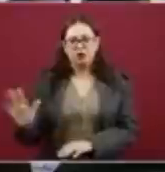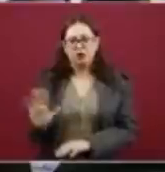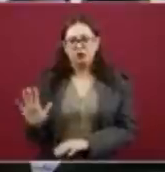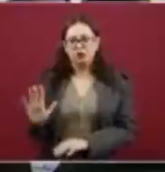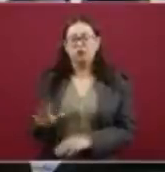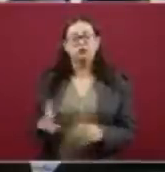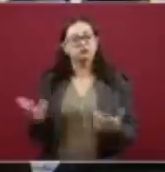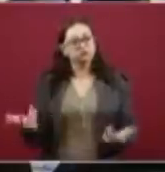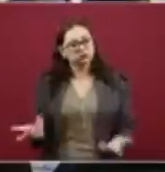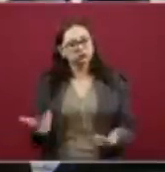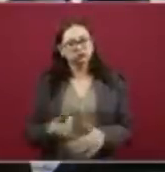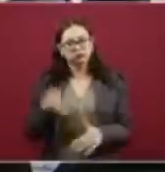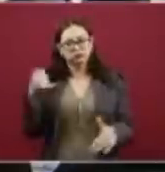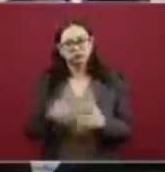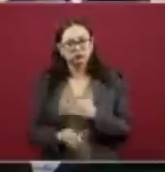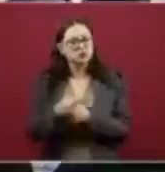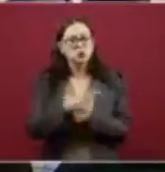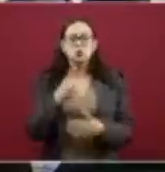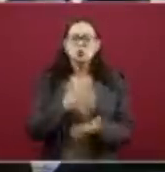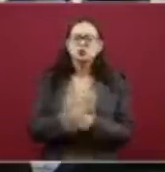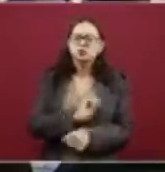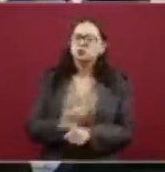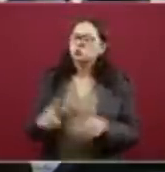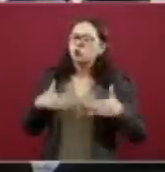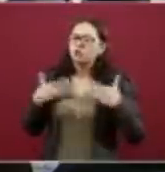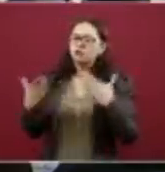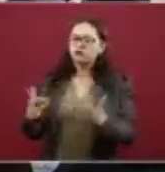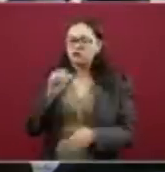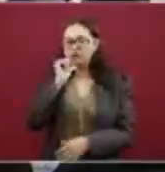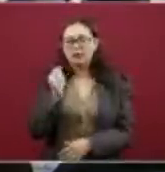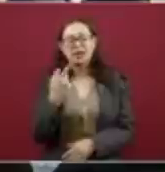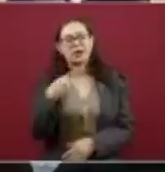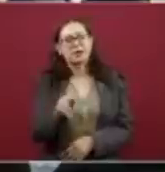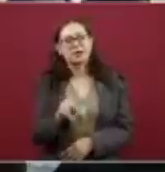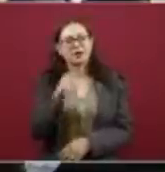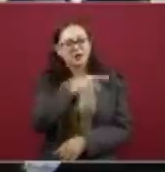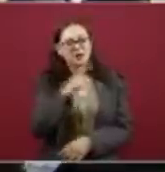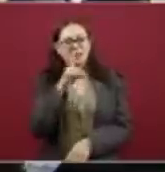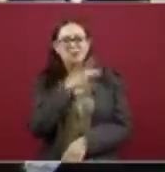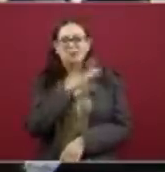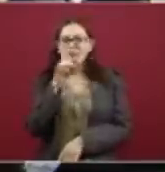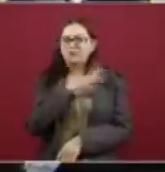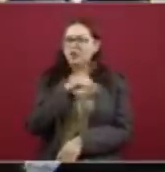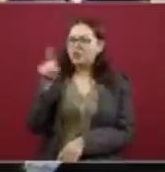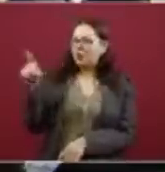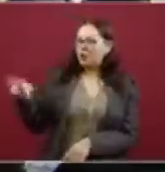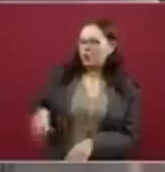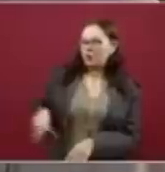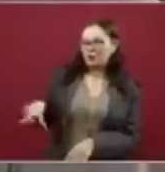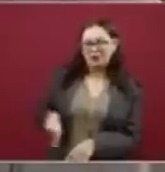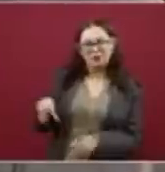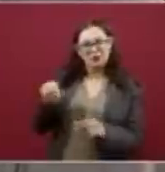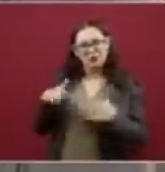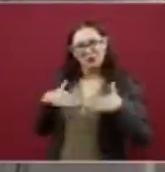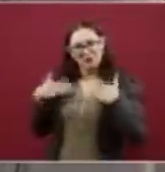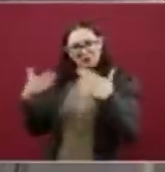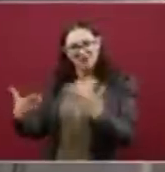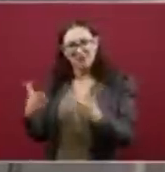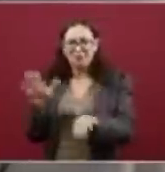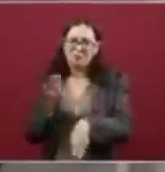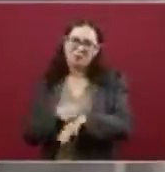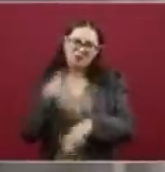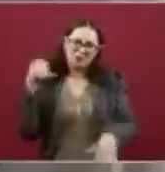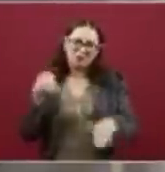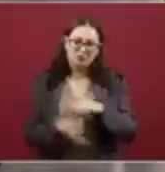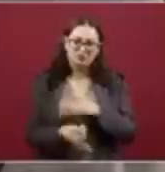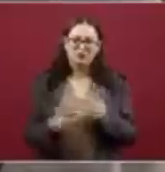solamente de falta de credibilidad. Pero si es el Estado el responsable de garantizar la seguridad y la protección de las personas,